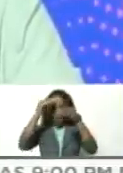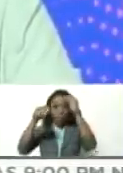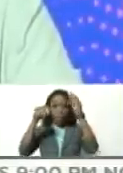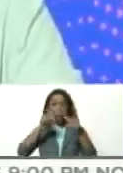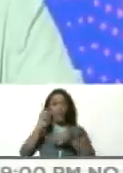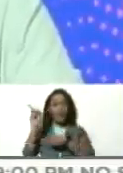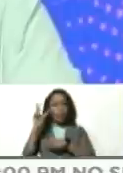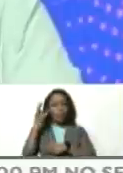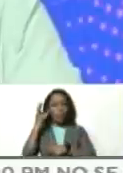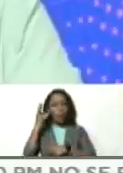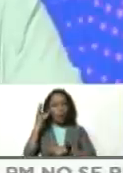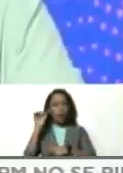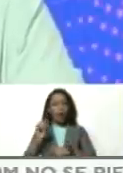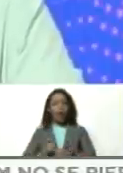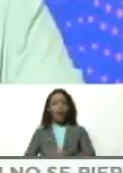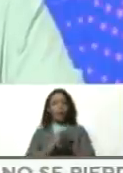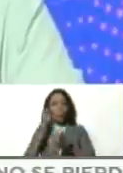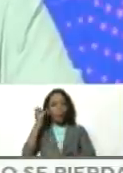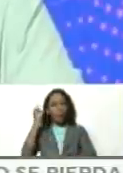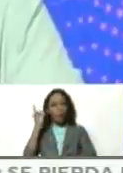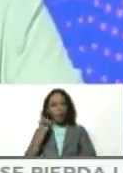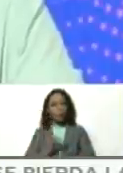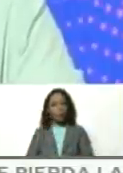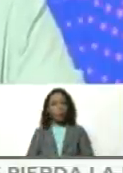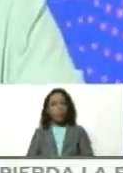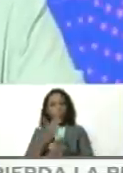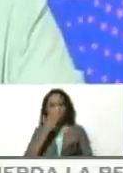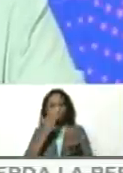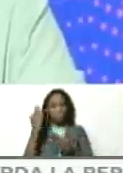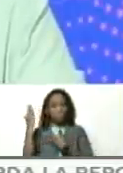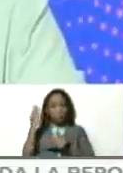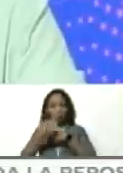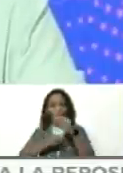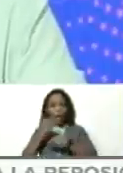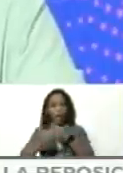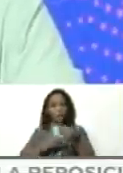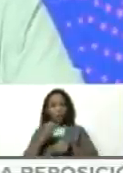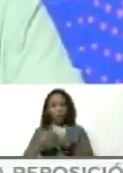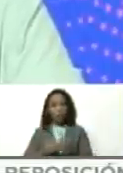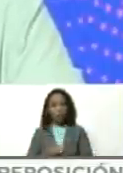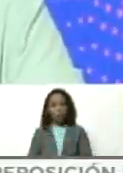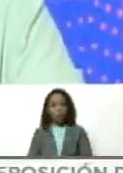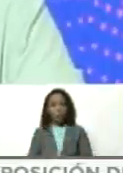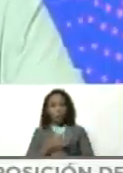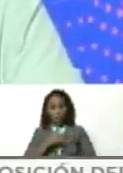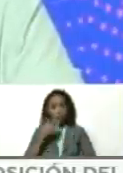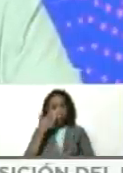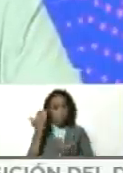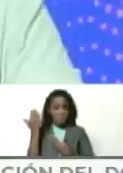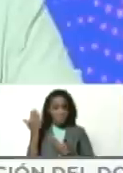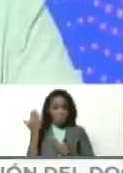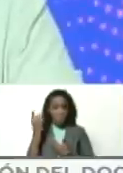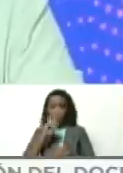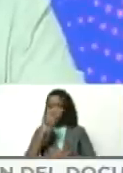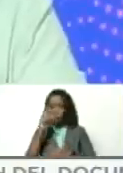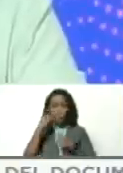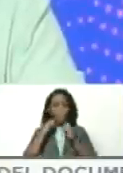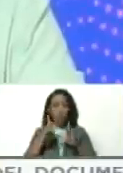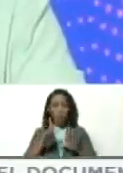Aprendamos de Lisette. Lisette Hernández, miren lo que hizo. ¿Quieren verlo? No se lo